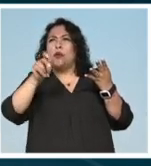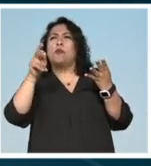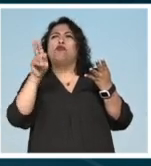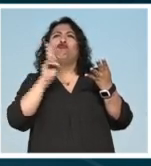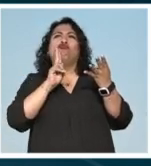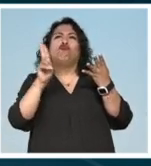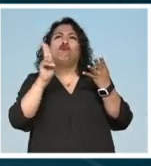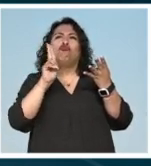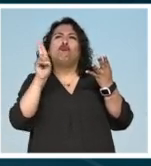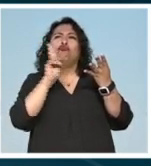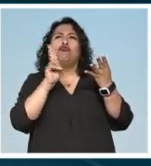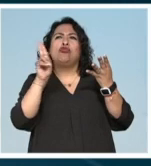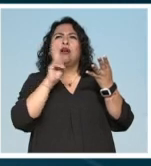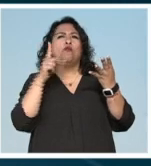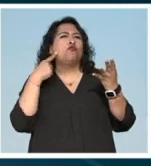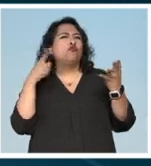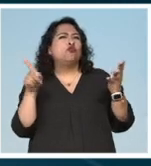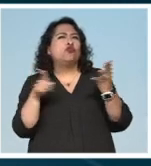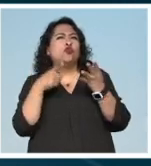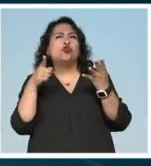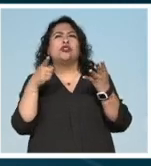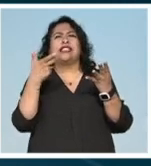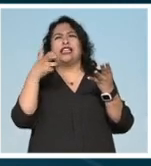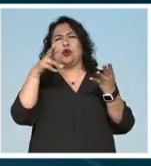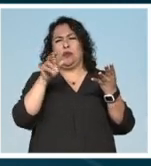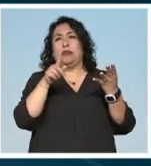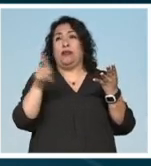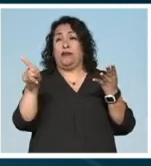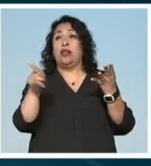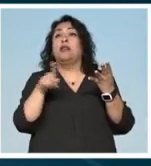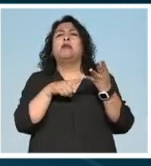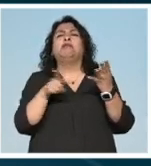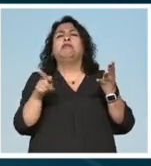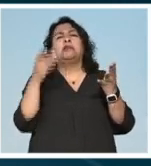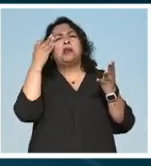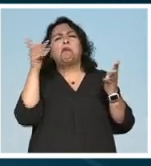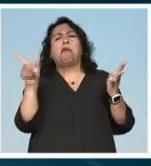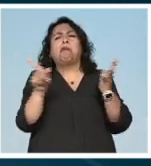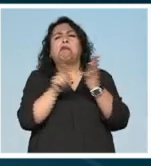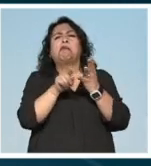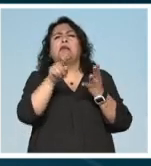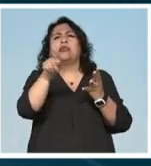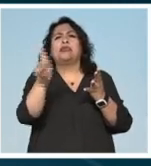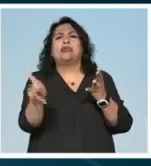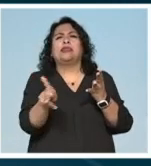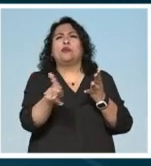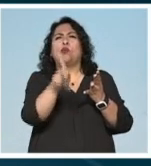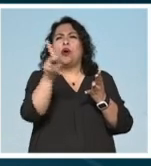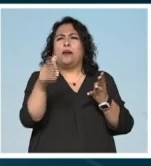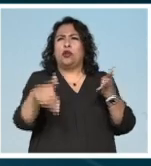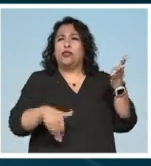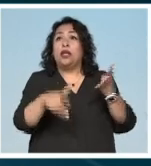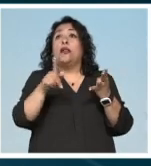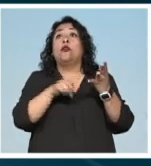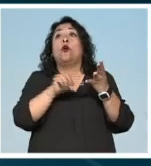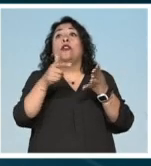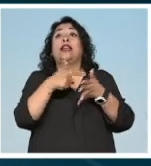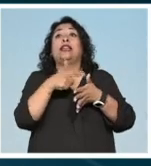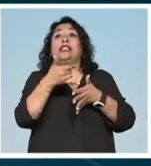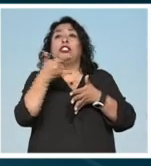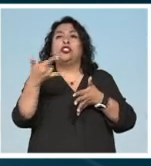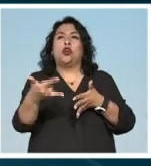escénica con música renacentista y un toque de cumbia, que tendrá una breve temporada en el Teatro del Pueblo, y la maravillosa historia